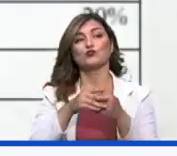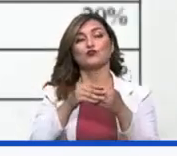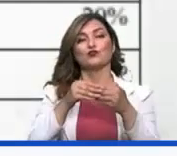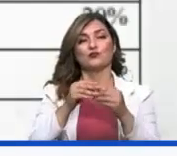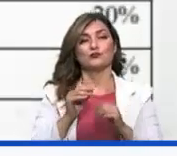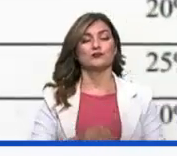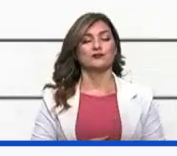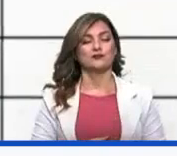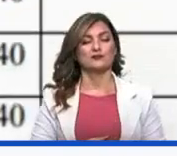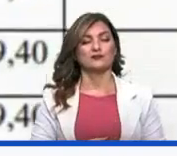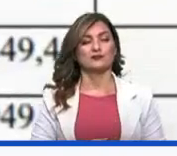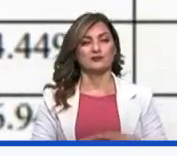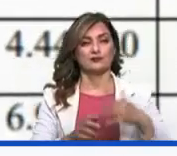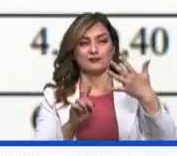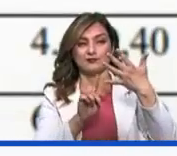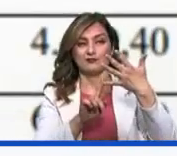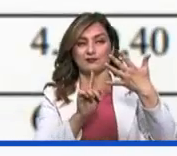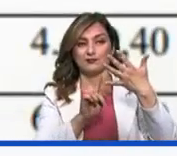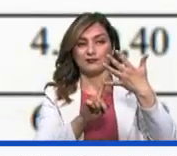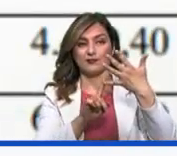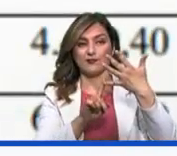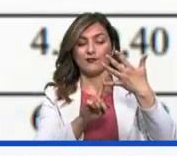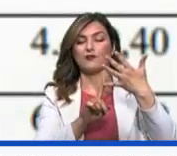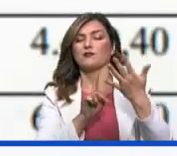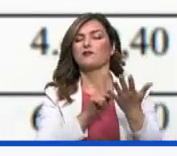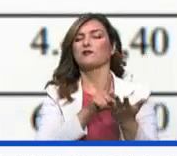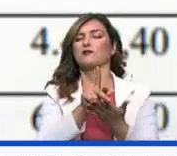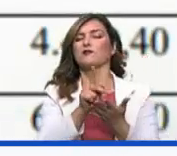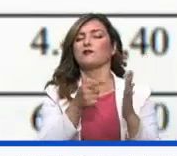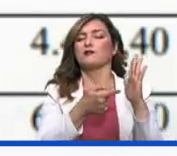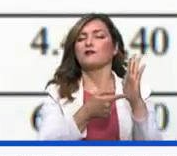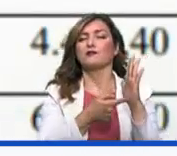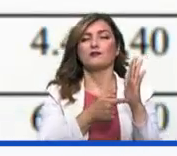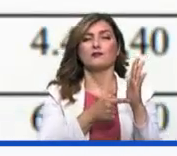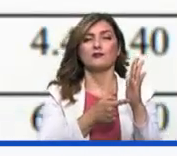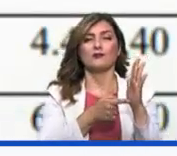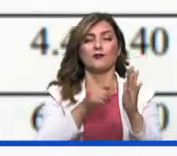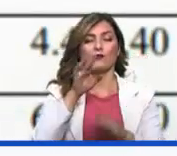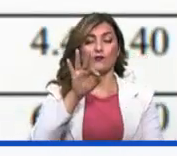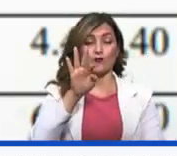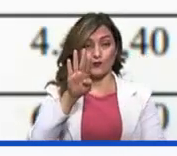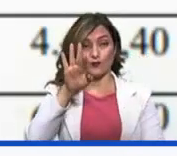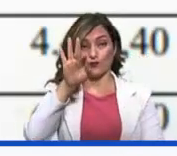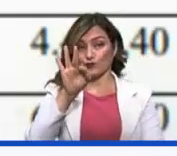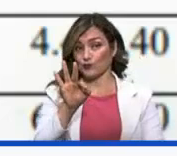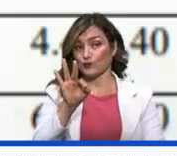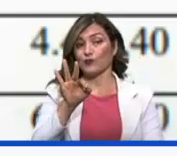$21,732, el quinto escalón de la tabla vigente, y debería pagar un impuesto a la renta anual de